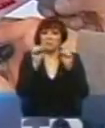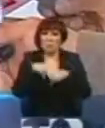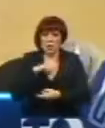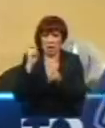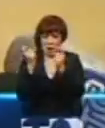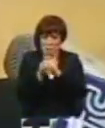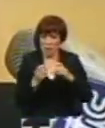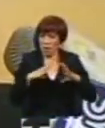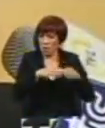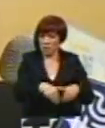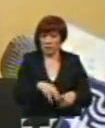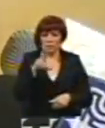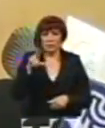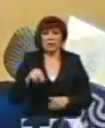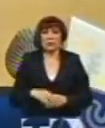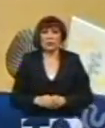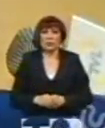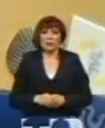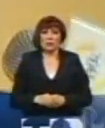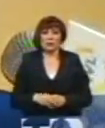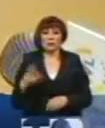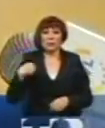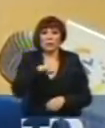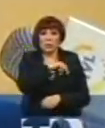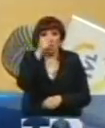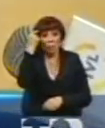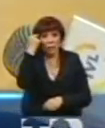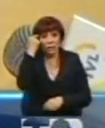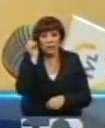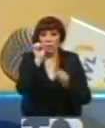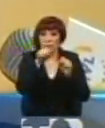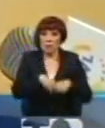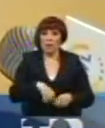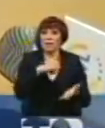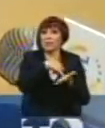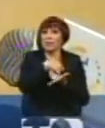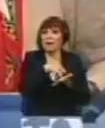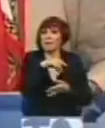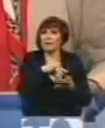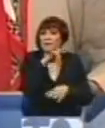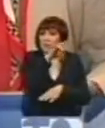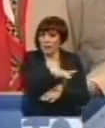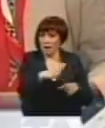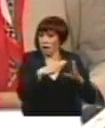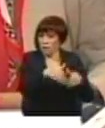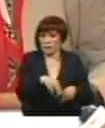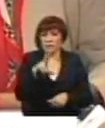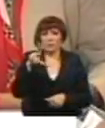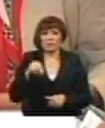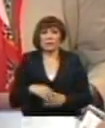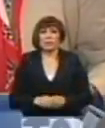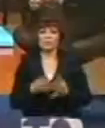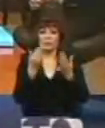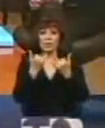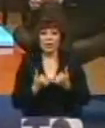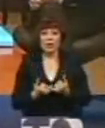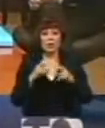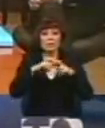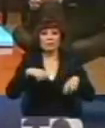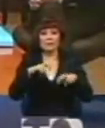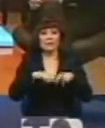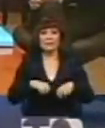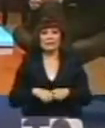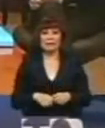una comisión. No podemos darle inestabilidad a la institucionalidad de la Asamblea Nacional. El CAL todavía no analiza la posibilidad